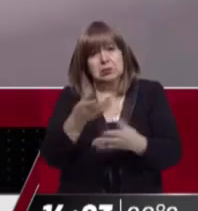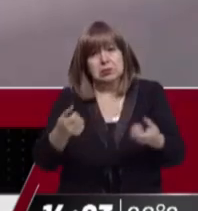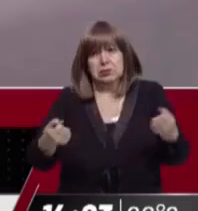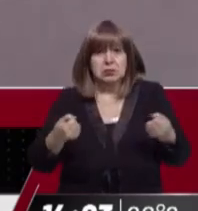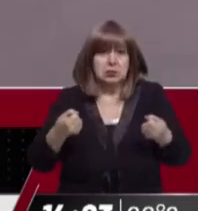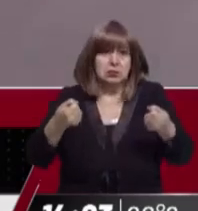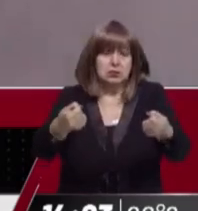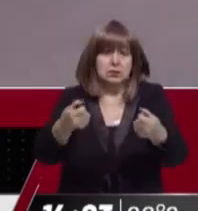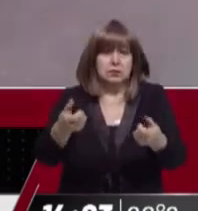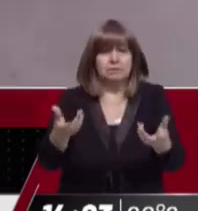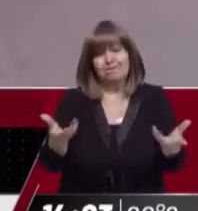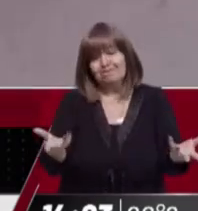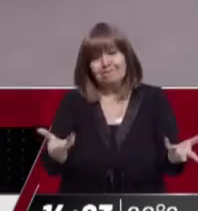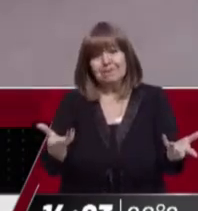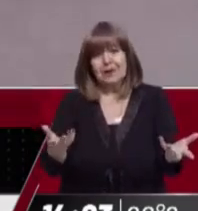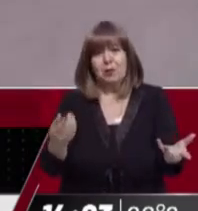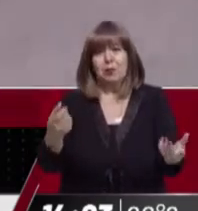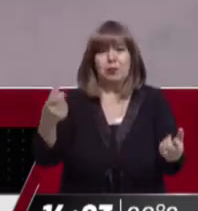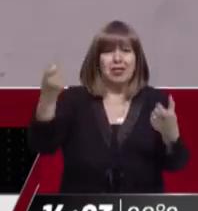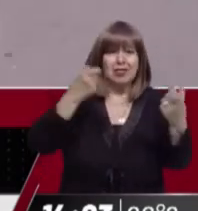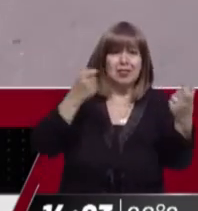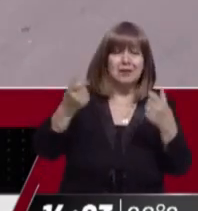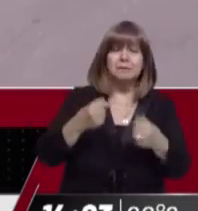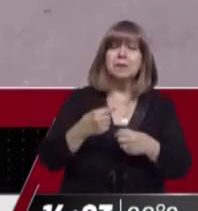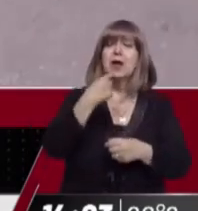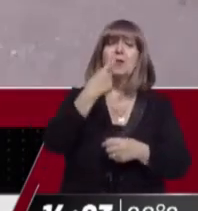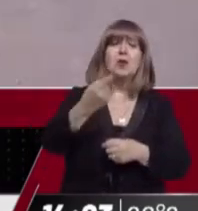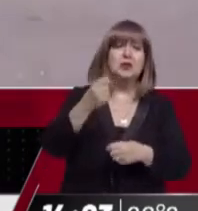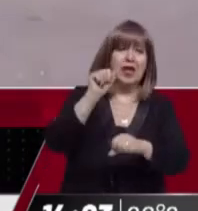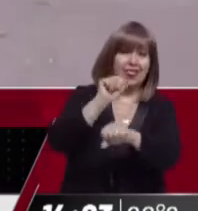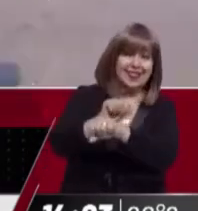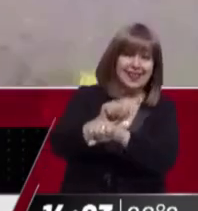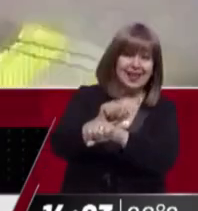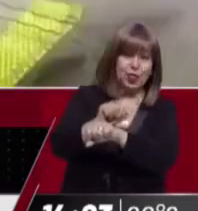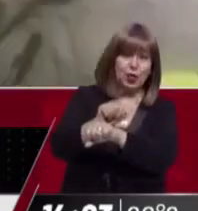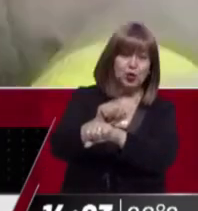lo del pitón. Vos sabés que sí, Sergio. ¿Detenidos decime. Algo? ¿Detenidos?